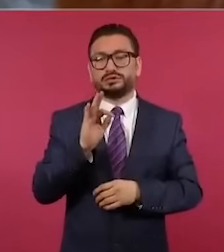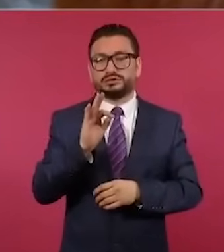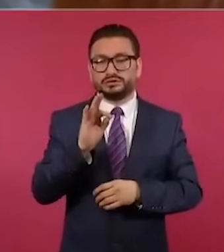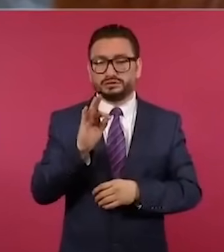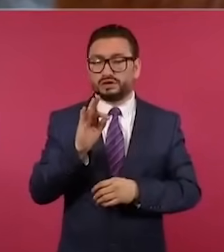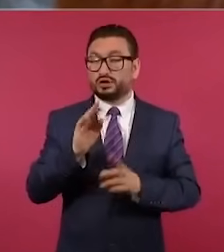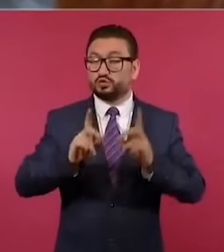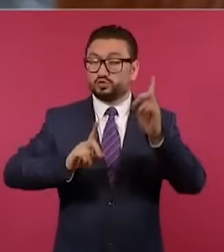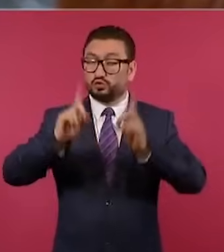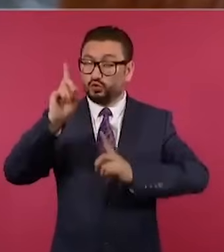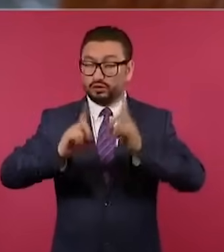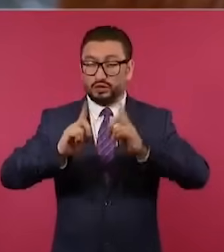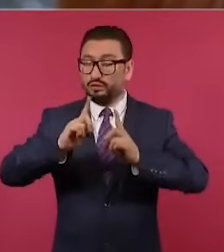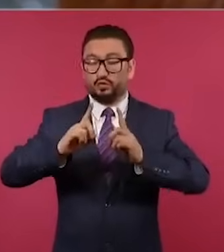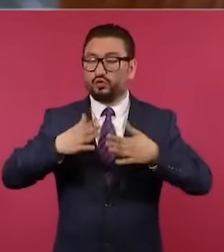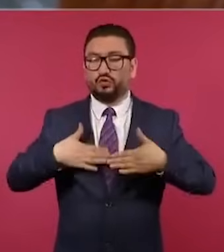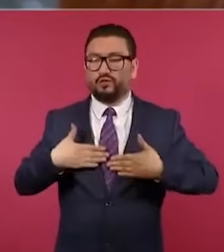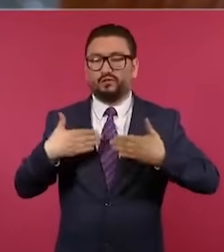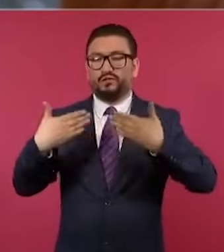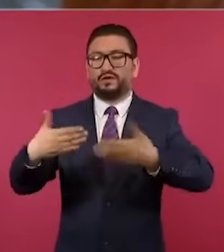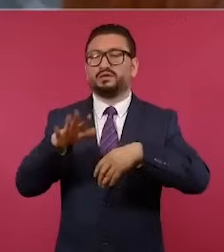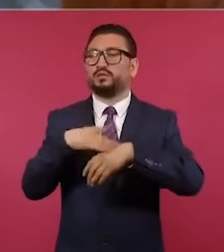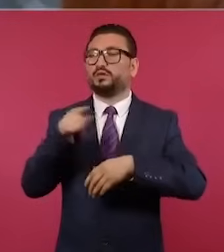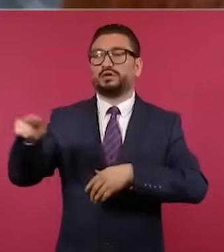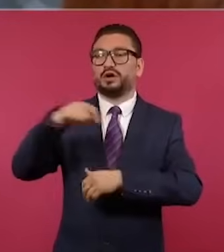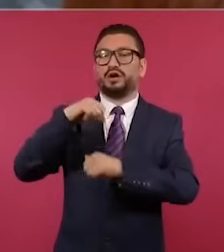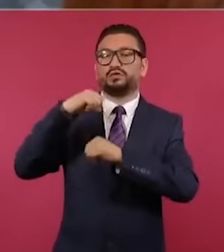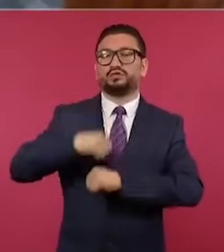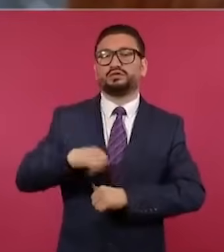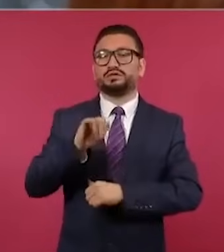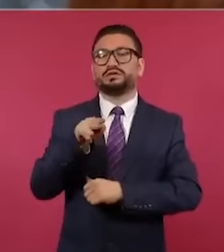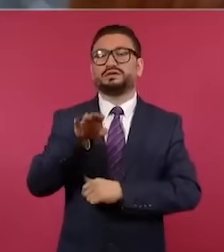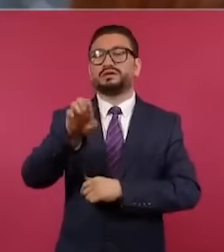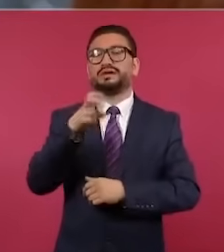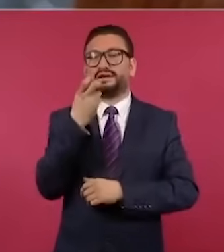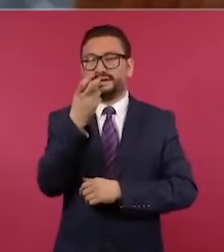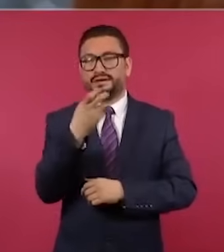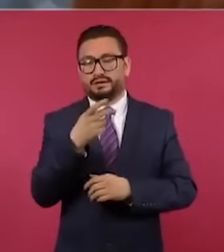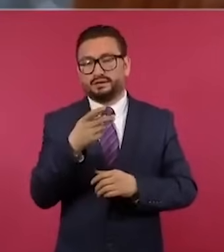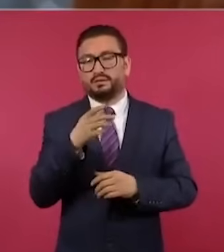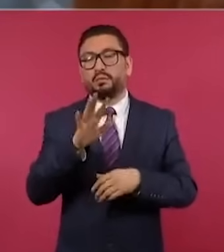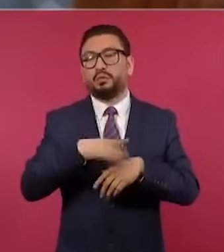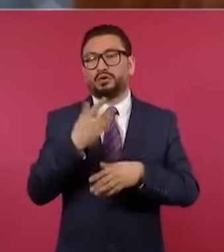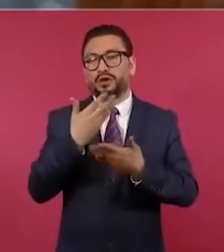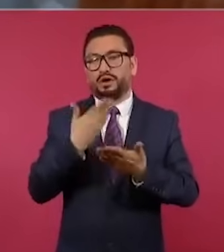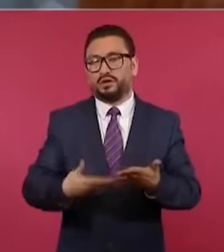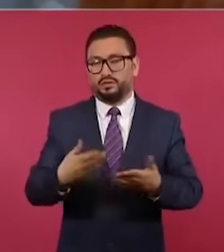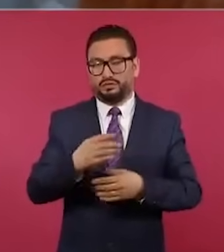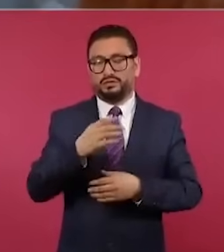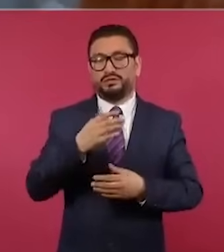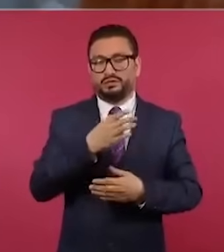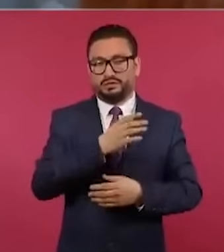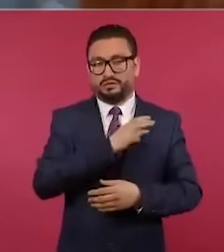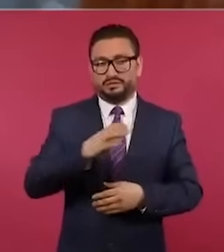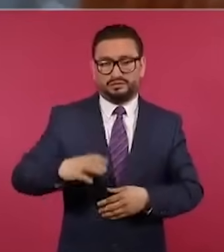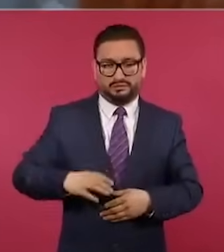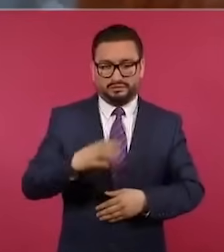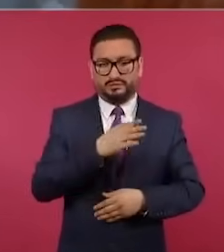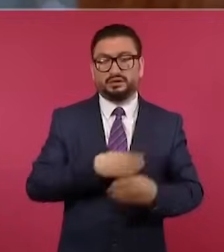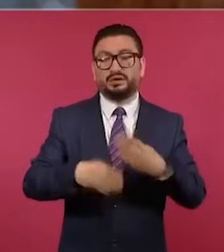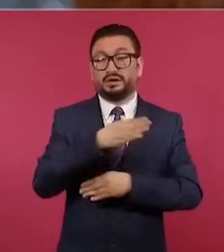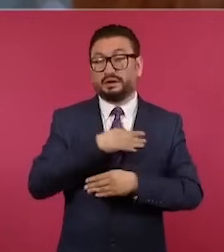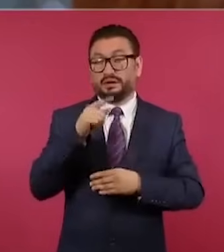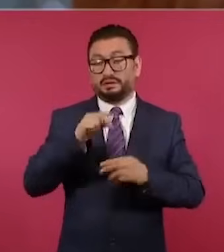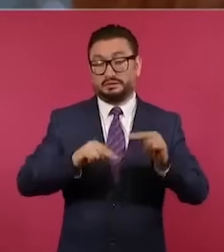exista una duda por la desconfianza hacia las autoridades electorales? Eso diciendo que hoy en día la candidata de Sigamos Haciendo Historia es la